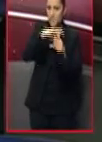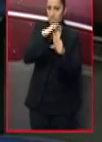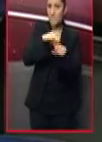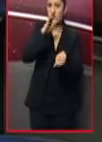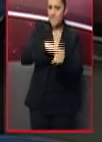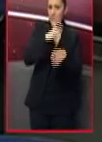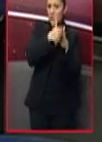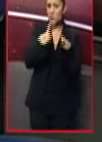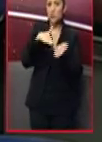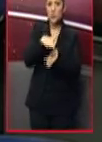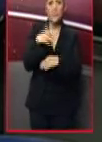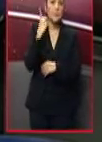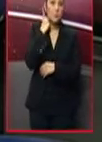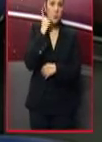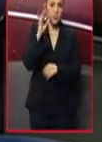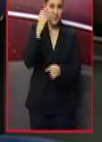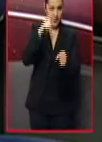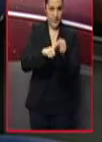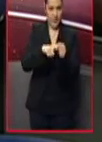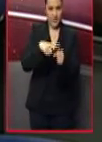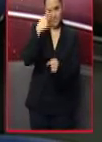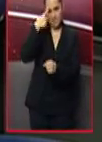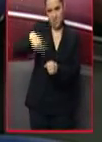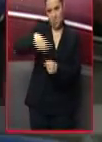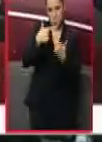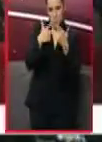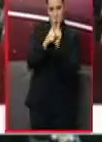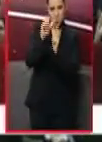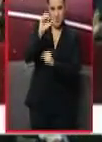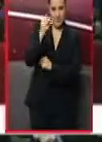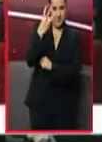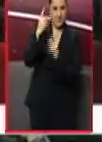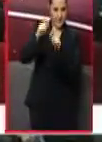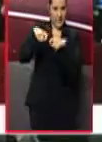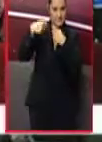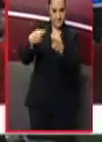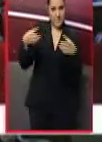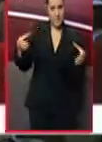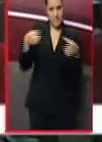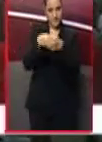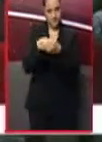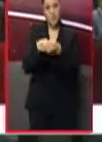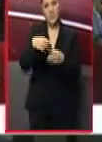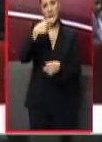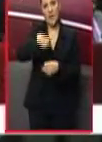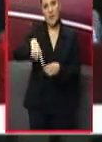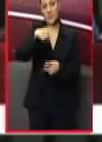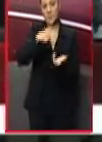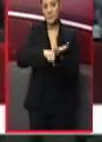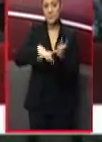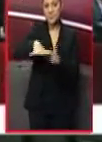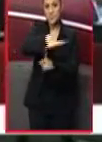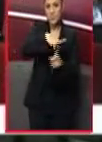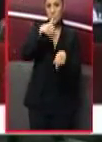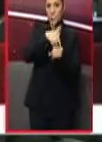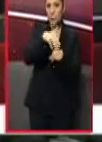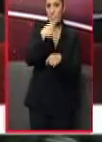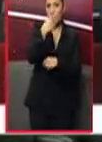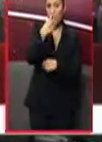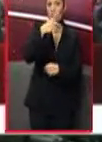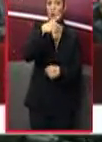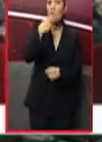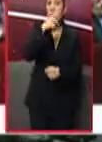diputados federales a la 63ª legislatura del Congreso de la Unión en el Distrito Electoral Federal número 1 con cabecera en Jesús María del